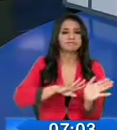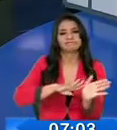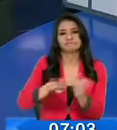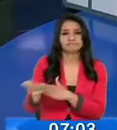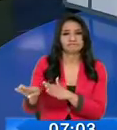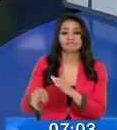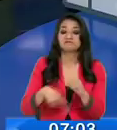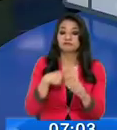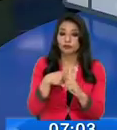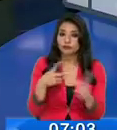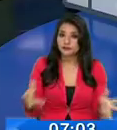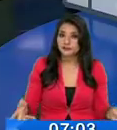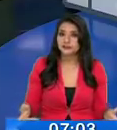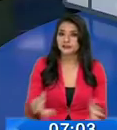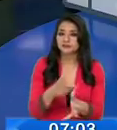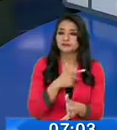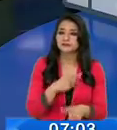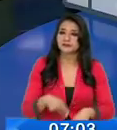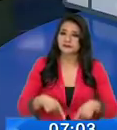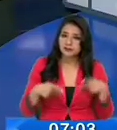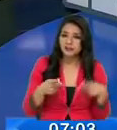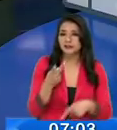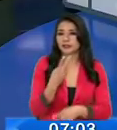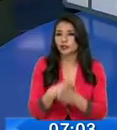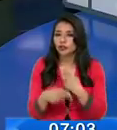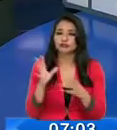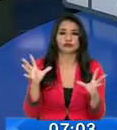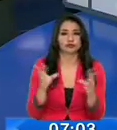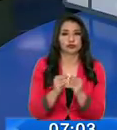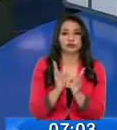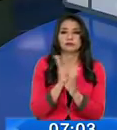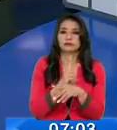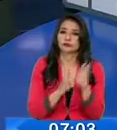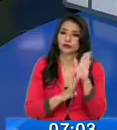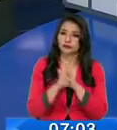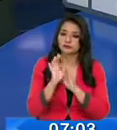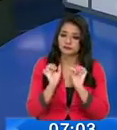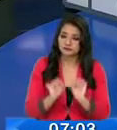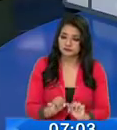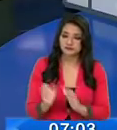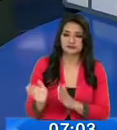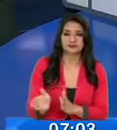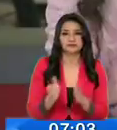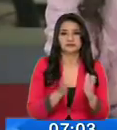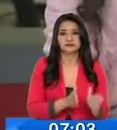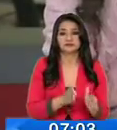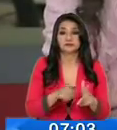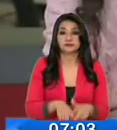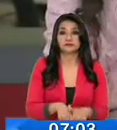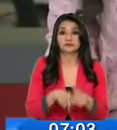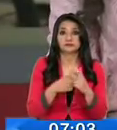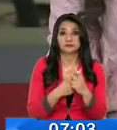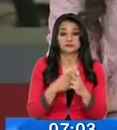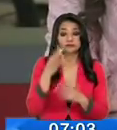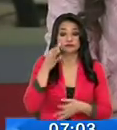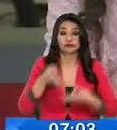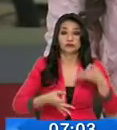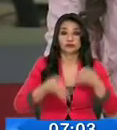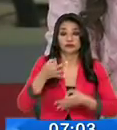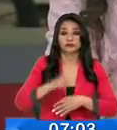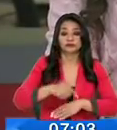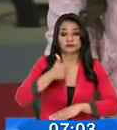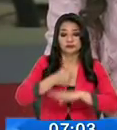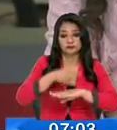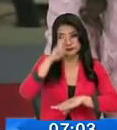ponerle ganas a nuestros negocios, a nuestra vida. A ser productivo. Bueno, usted lo ha dicho. Vamos a empezar. Les contamos que la jueza de la Corte Nacional de Justicia,